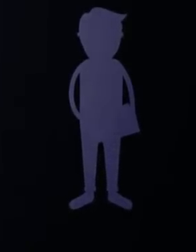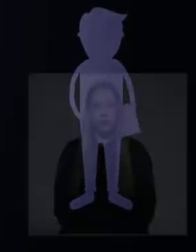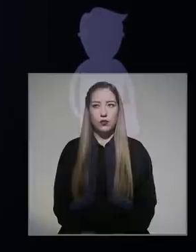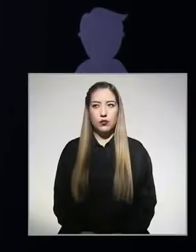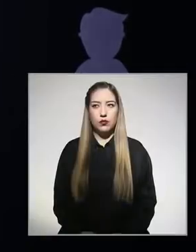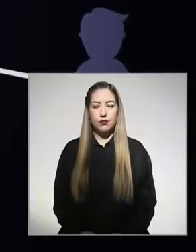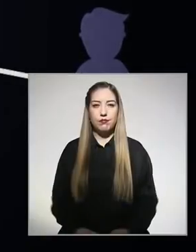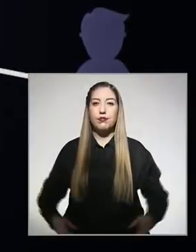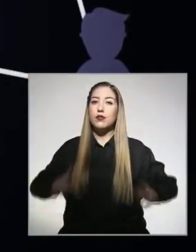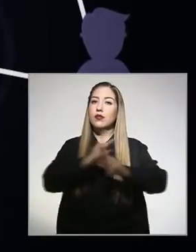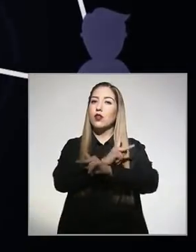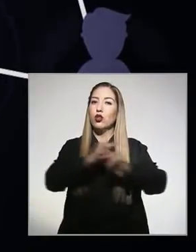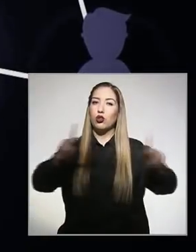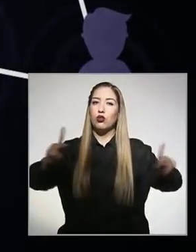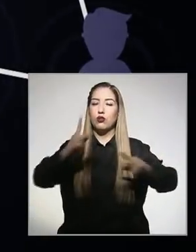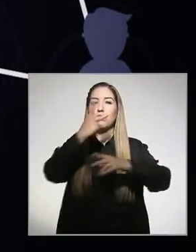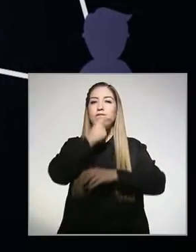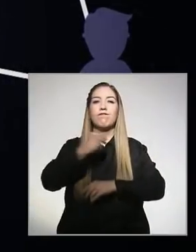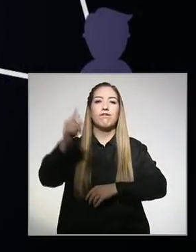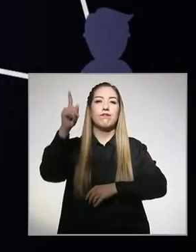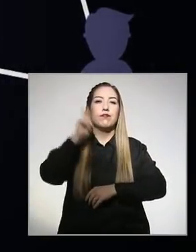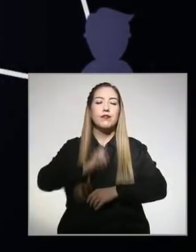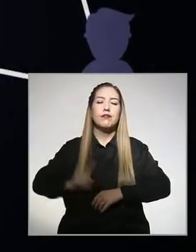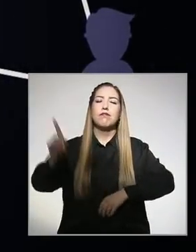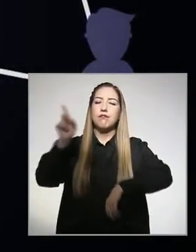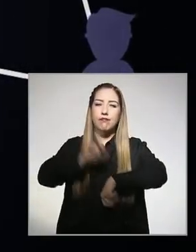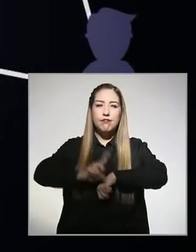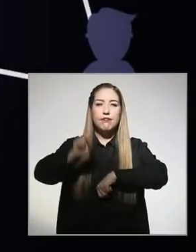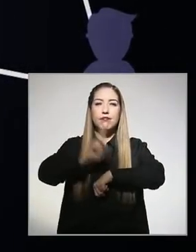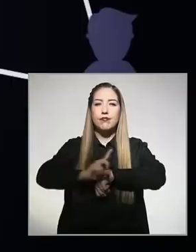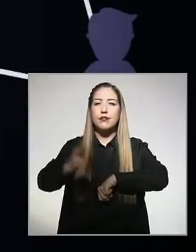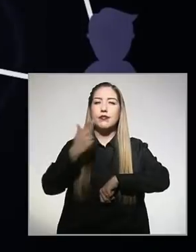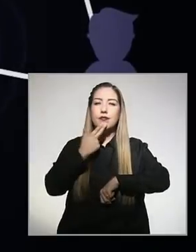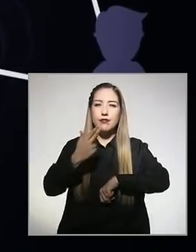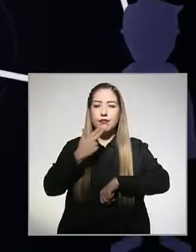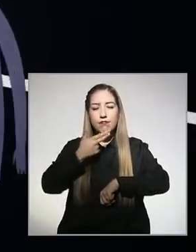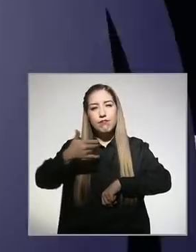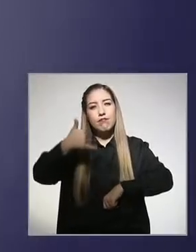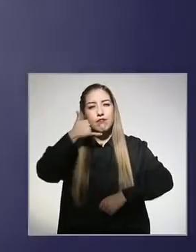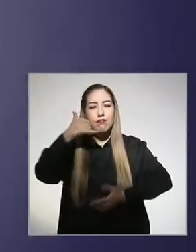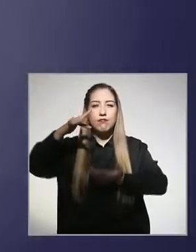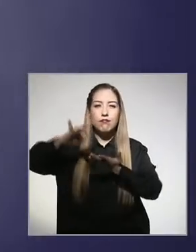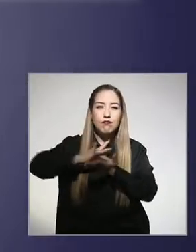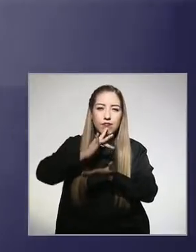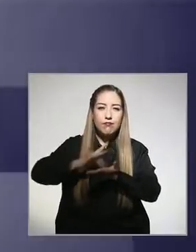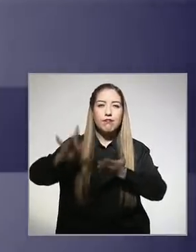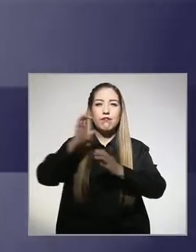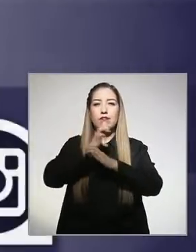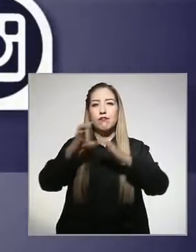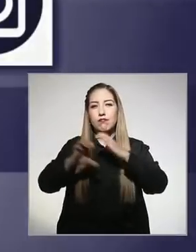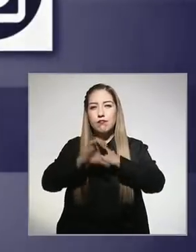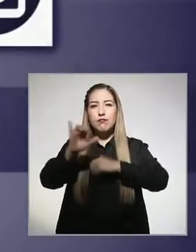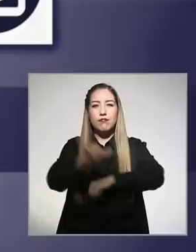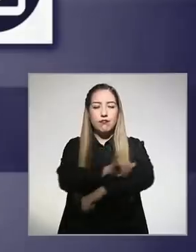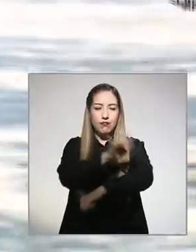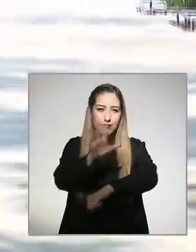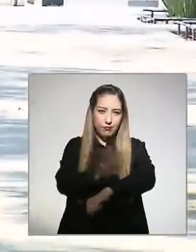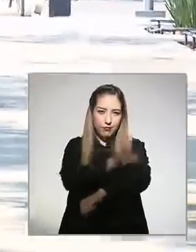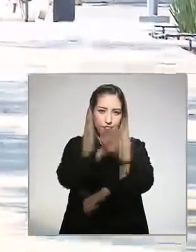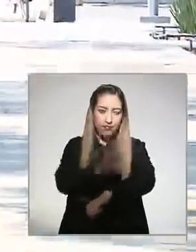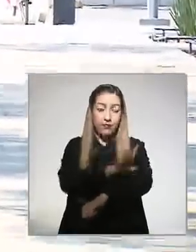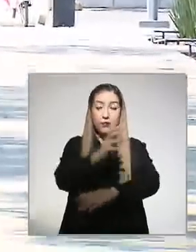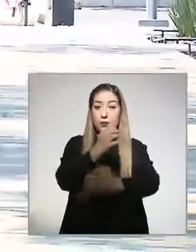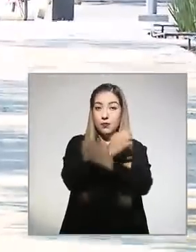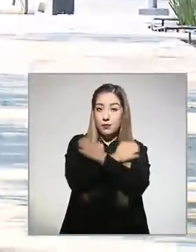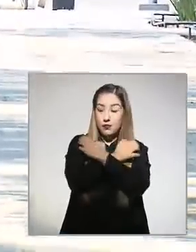Todas y todos estamos involucrados en el uso de los dispositivos móviles y electrónicos, tanto en la educación como en la